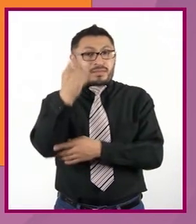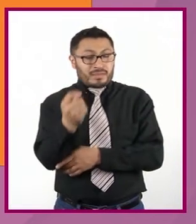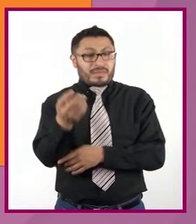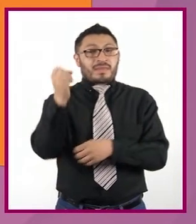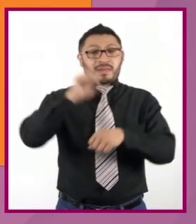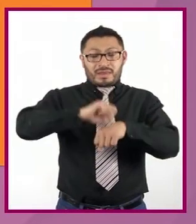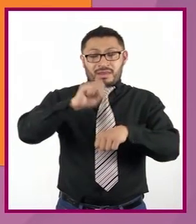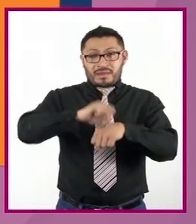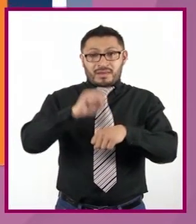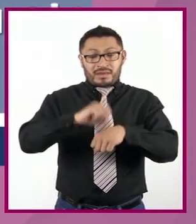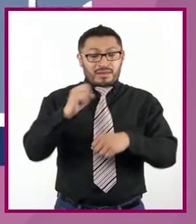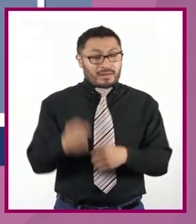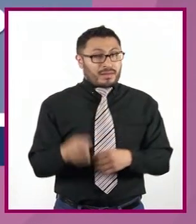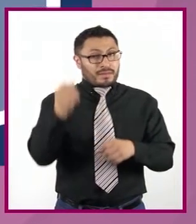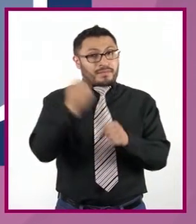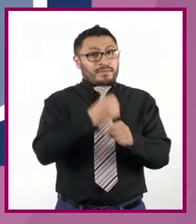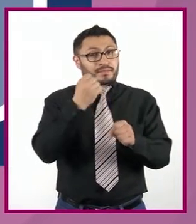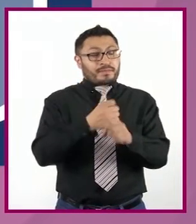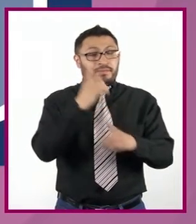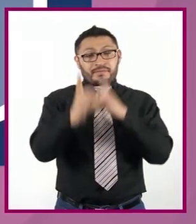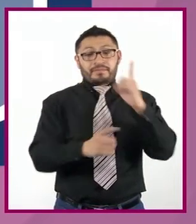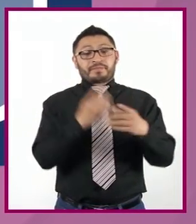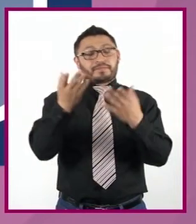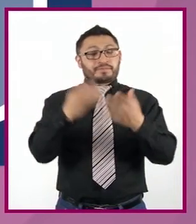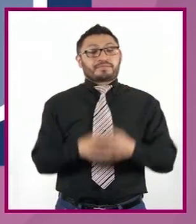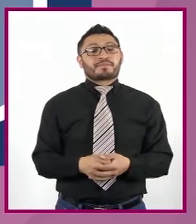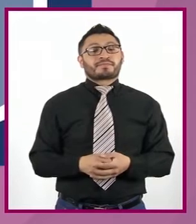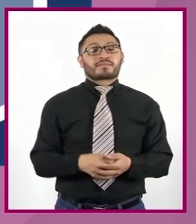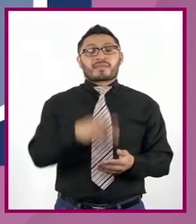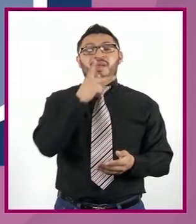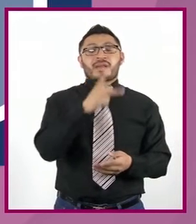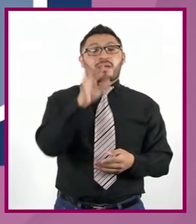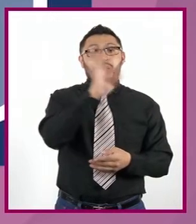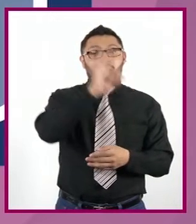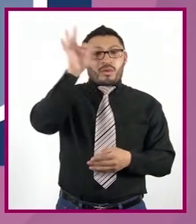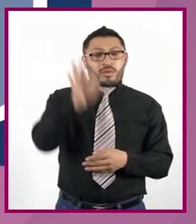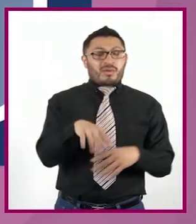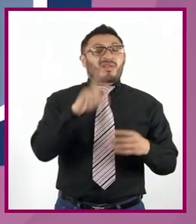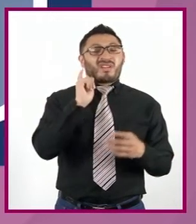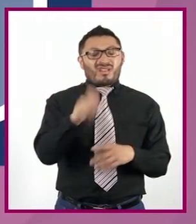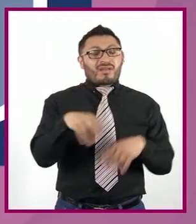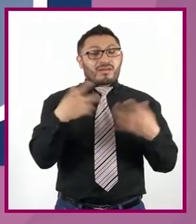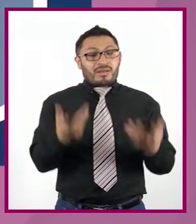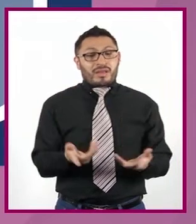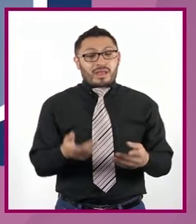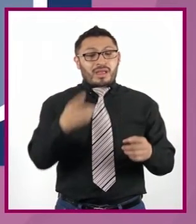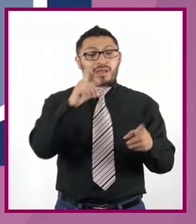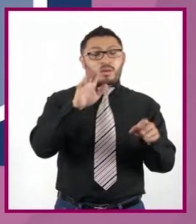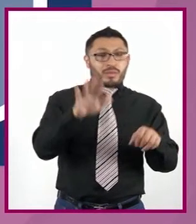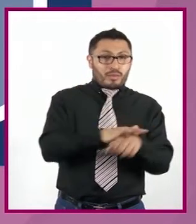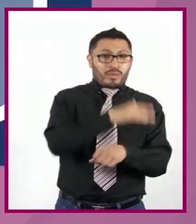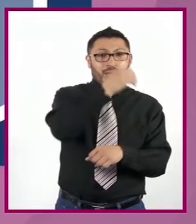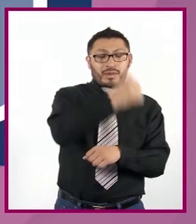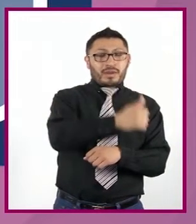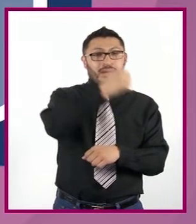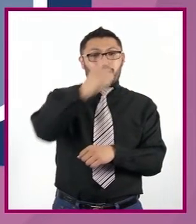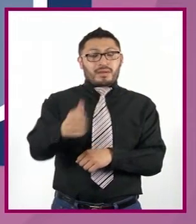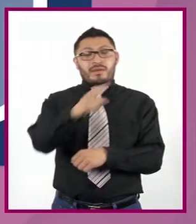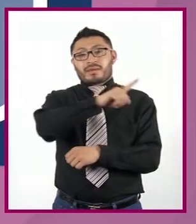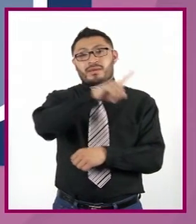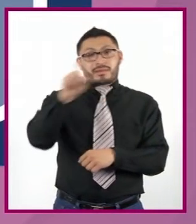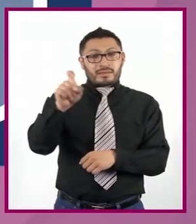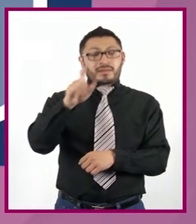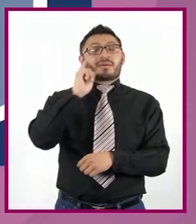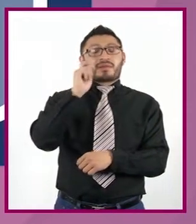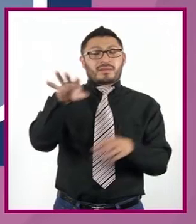que practican esos deportes. El término por ciento significa por cada 100 y se refiere